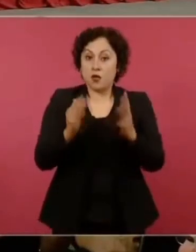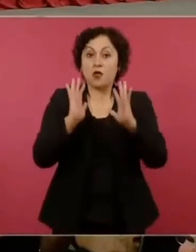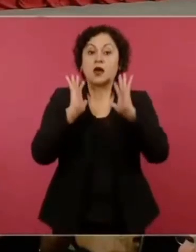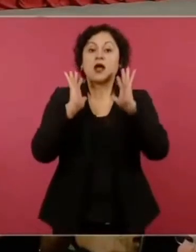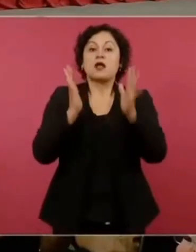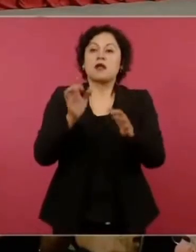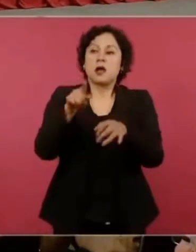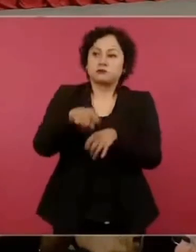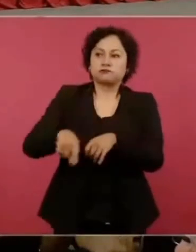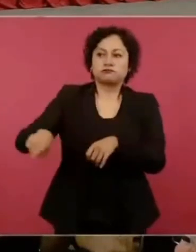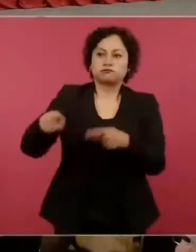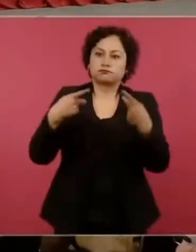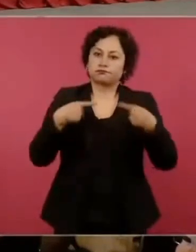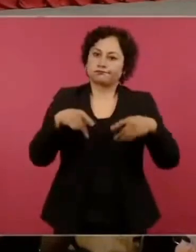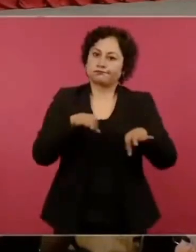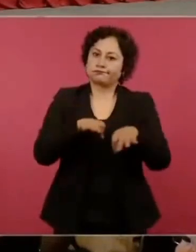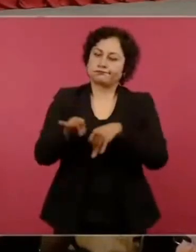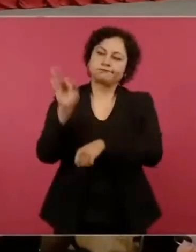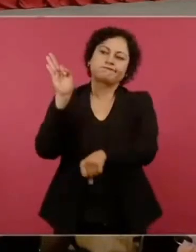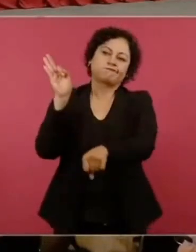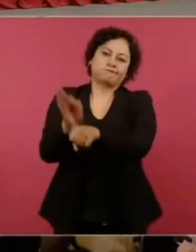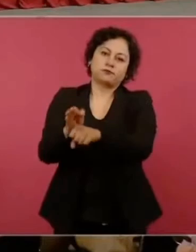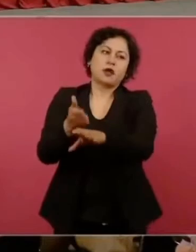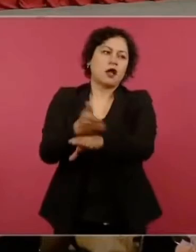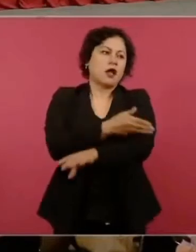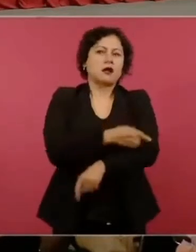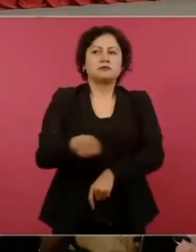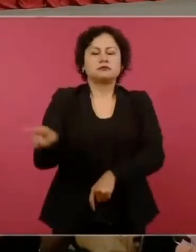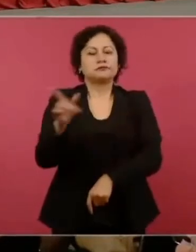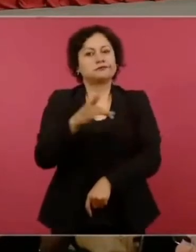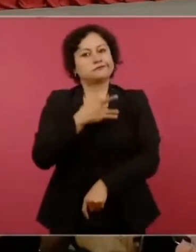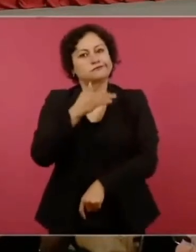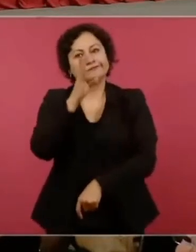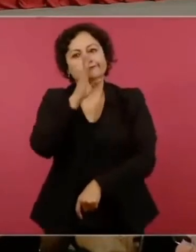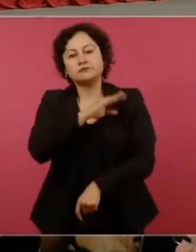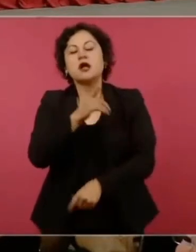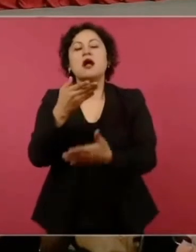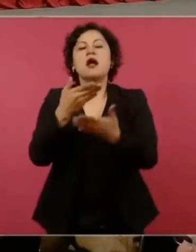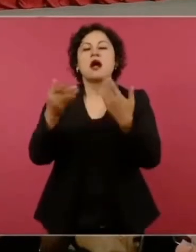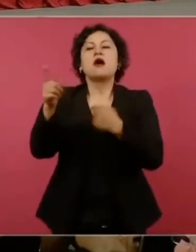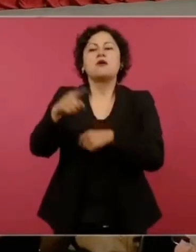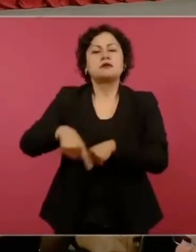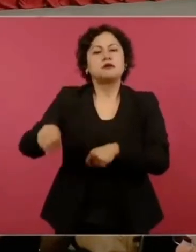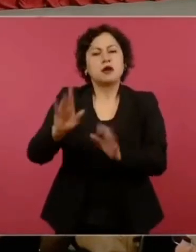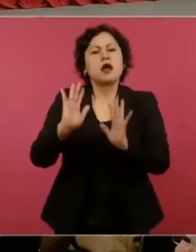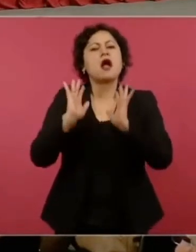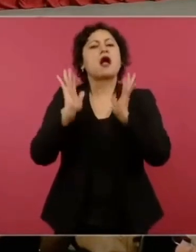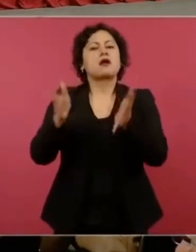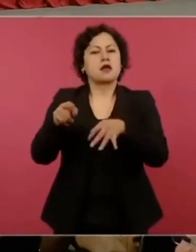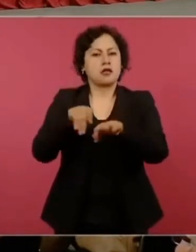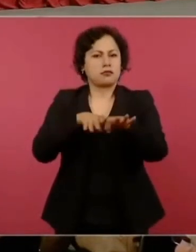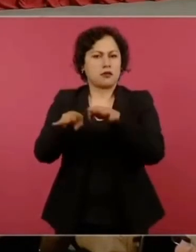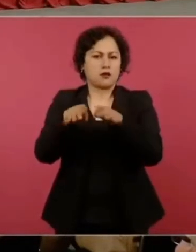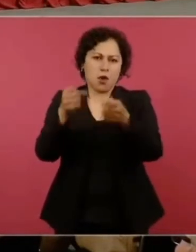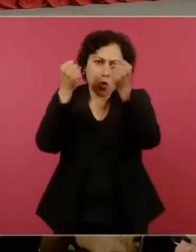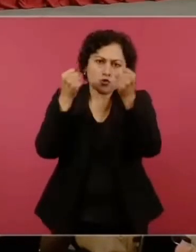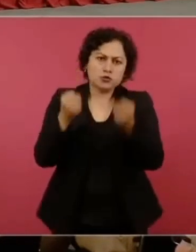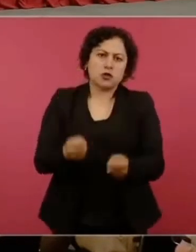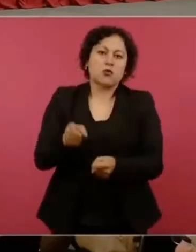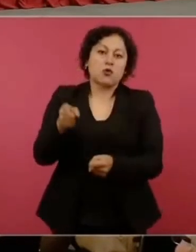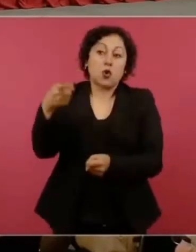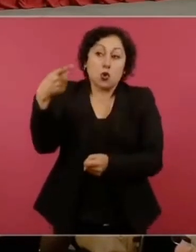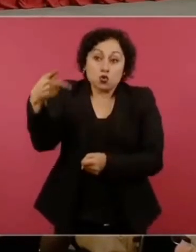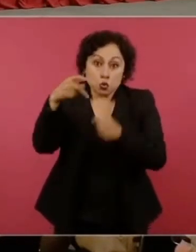certeza laboral. Además, eso está demostrado, cambia mucho la calidad de la atención cuando la calidad de la contratación es buena. En